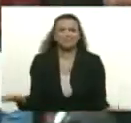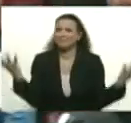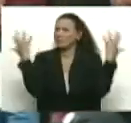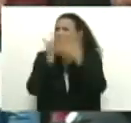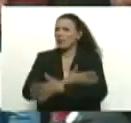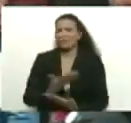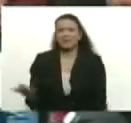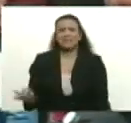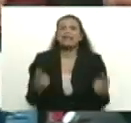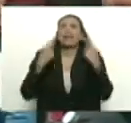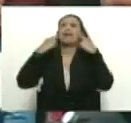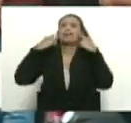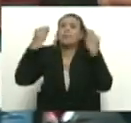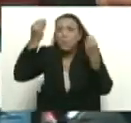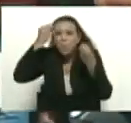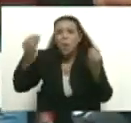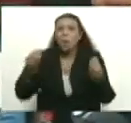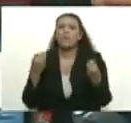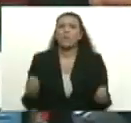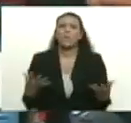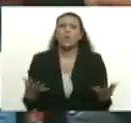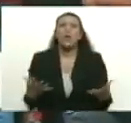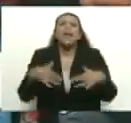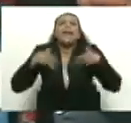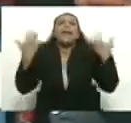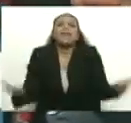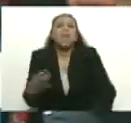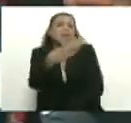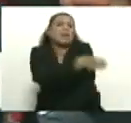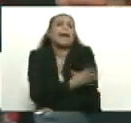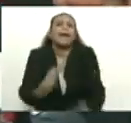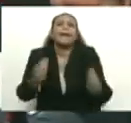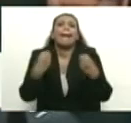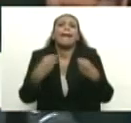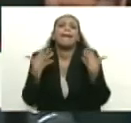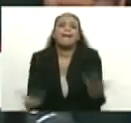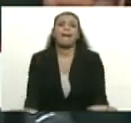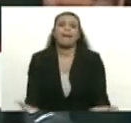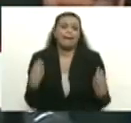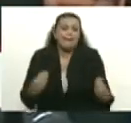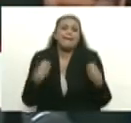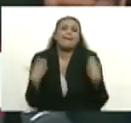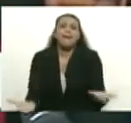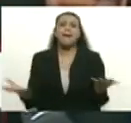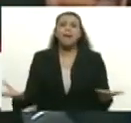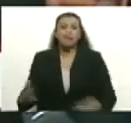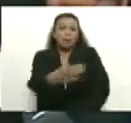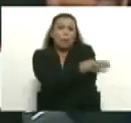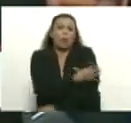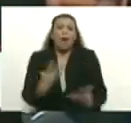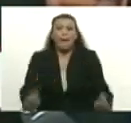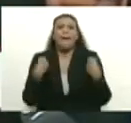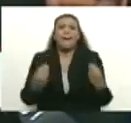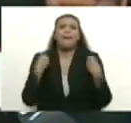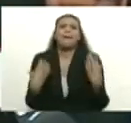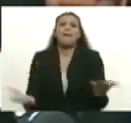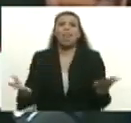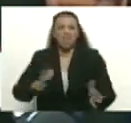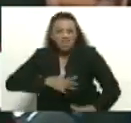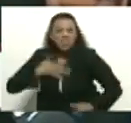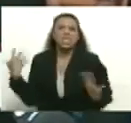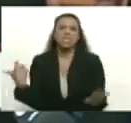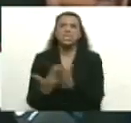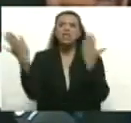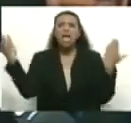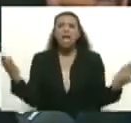hay que pensar qué es lo que ellos quieren. ¿Qué es lo que ellos quieren? ¿Qué es lo que desean? Ellos